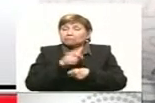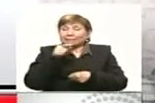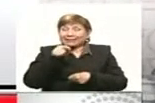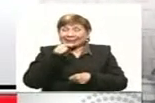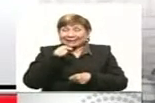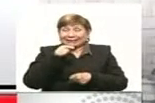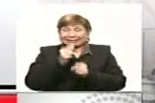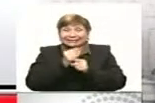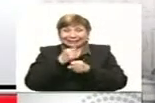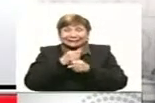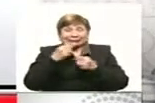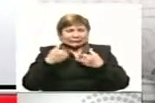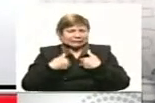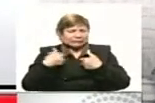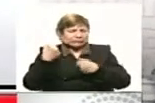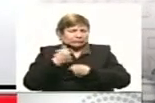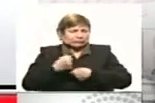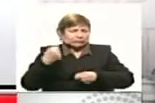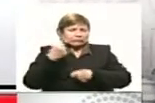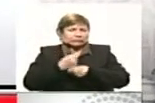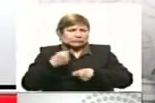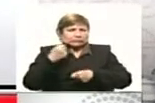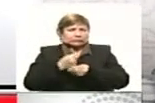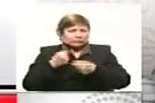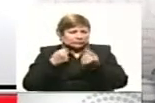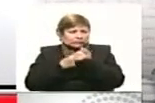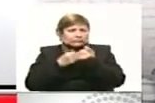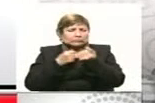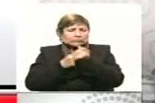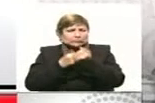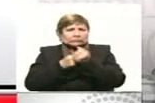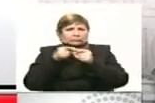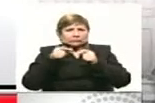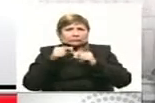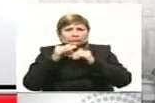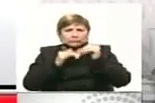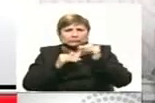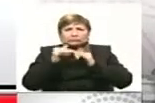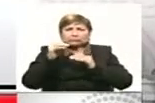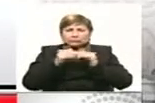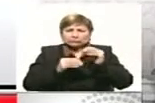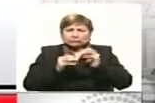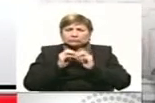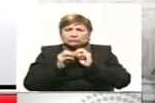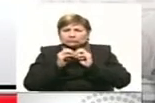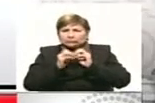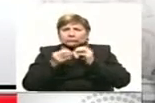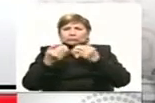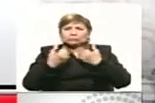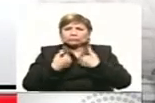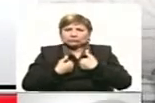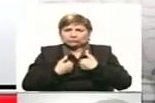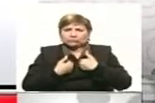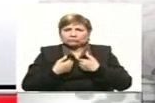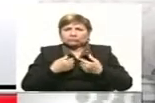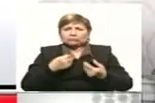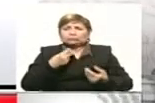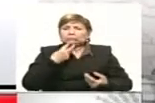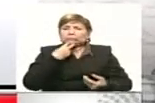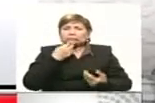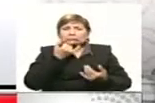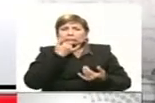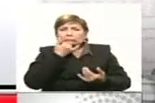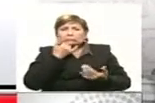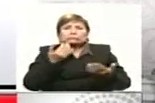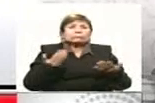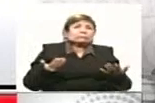trabajo efectivamente que hacer en apoyar bastante estas obras de infraestructura que pueden tener este gran efecto multiplicador y